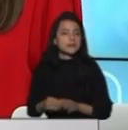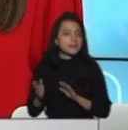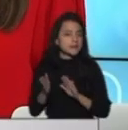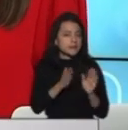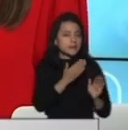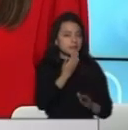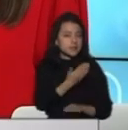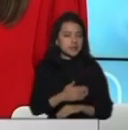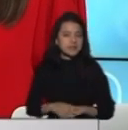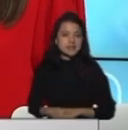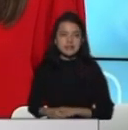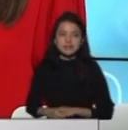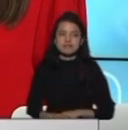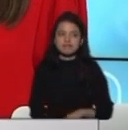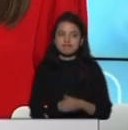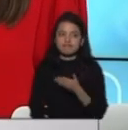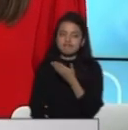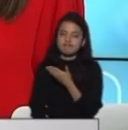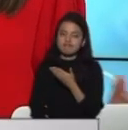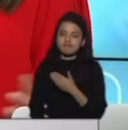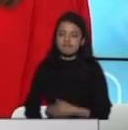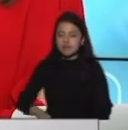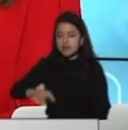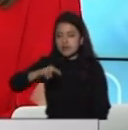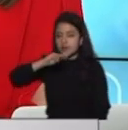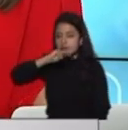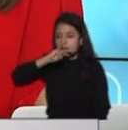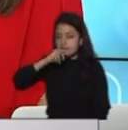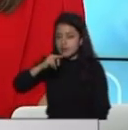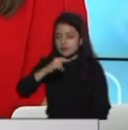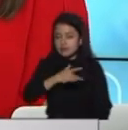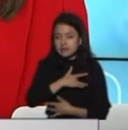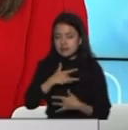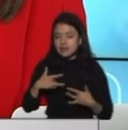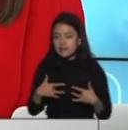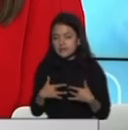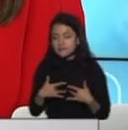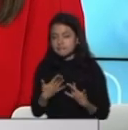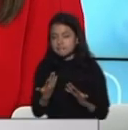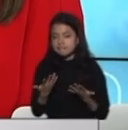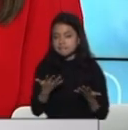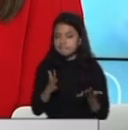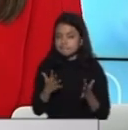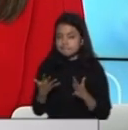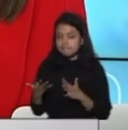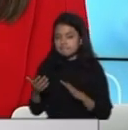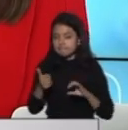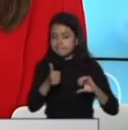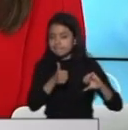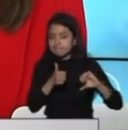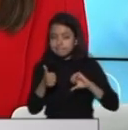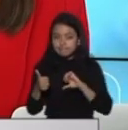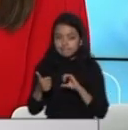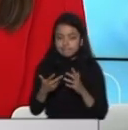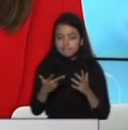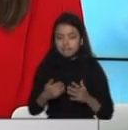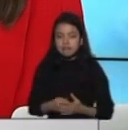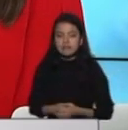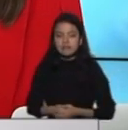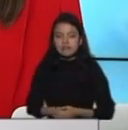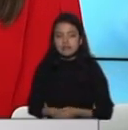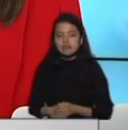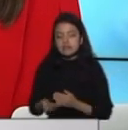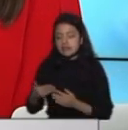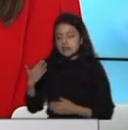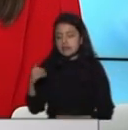La salud del Papa Francisco tiene en vilo al mundo católico. Hace unos minutos el cardenal Luis José Rueda Aparicio se refirió a los quebrantos